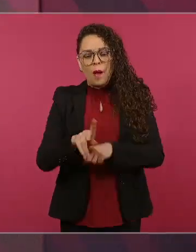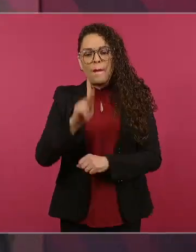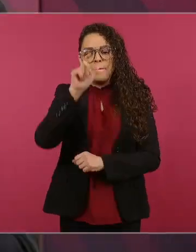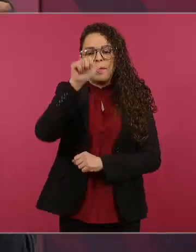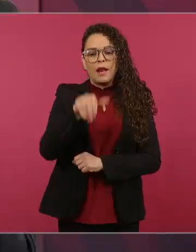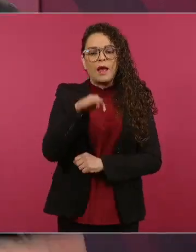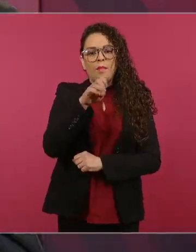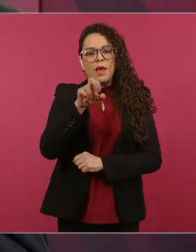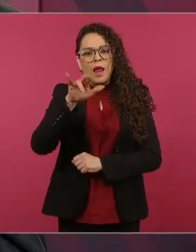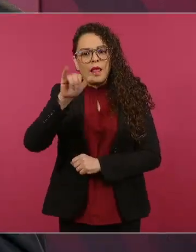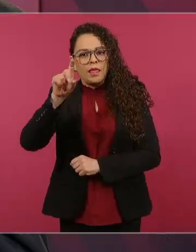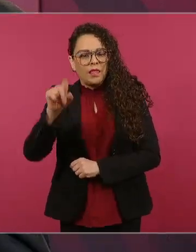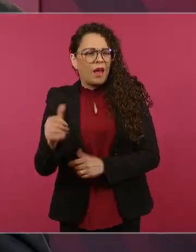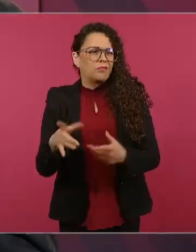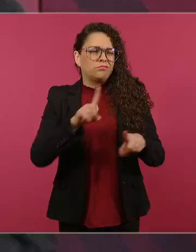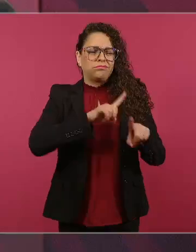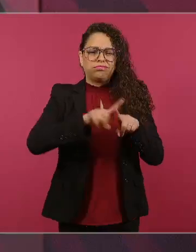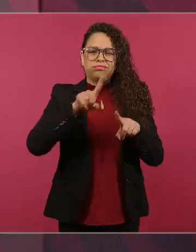Entonces,